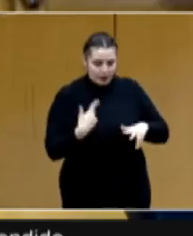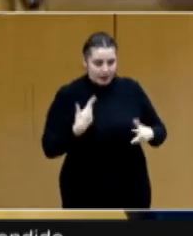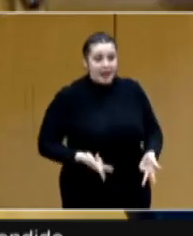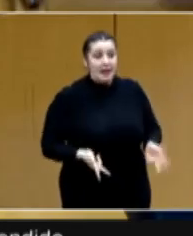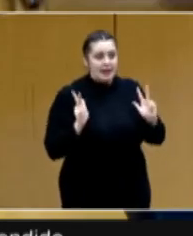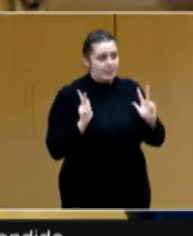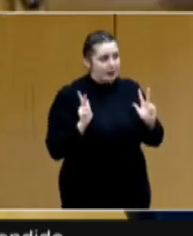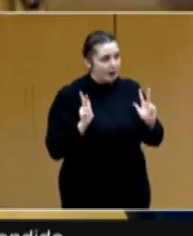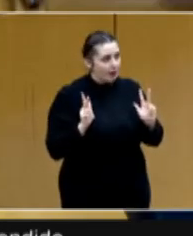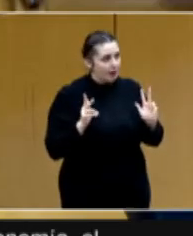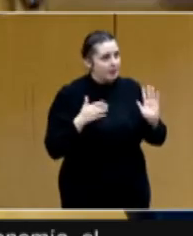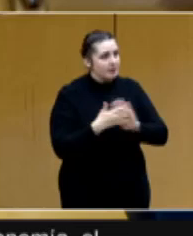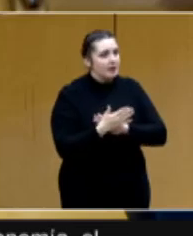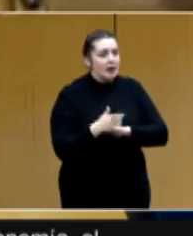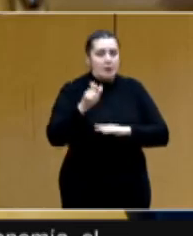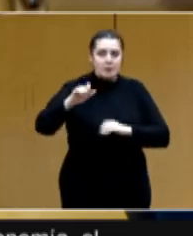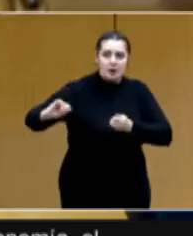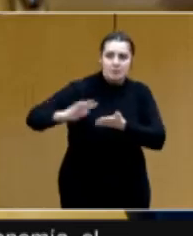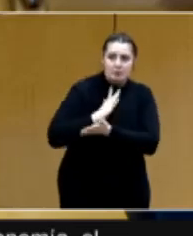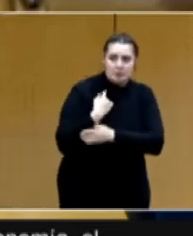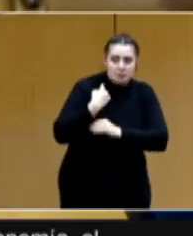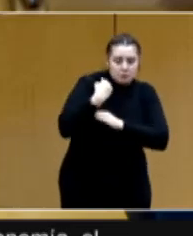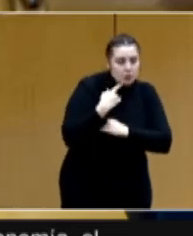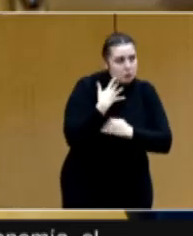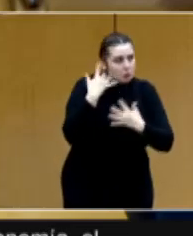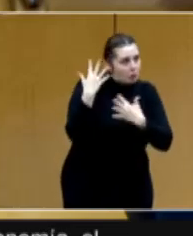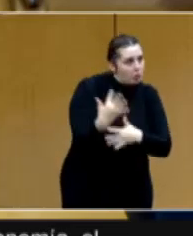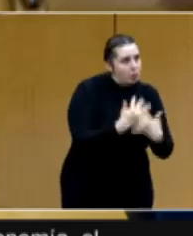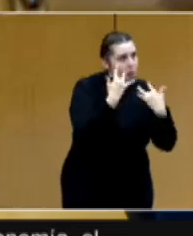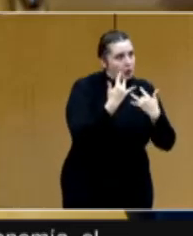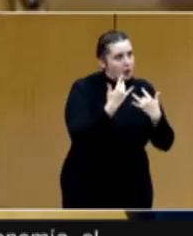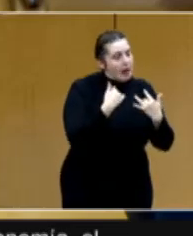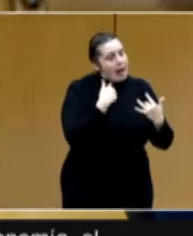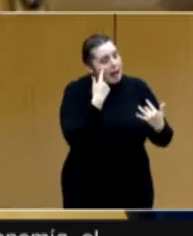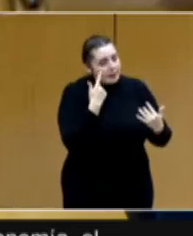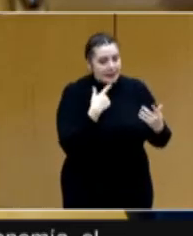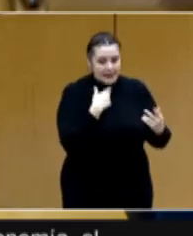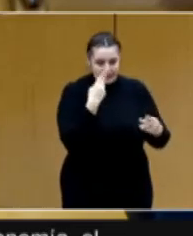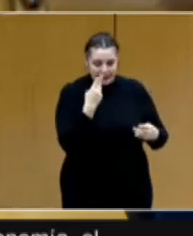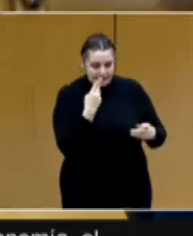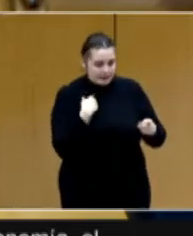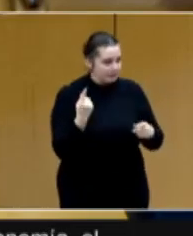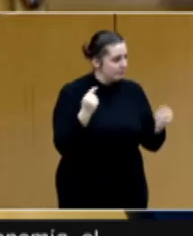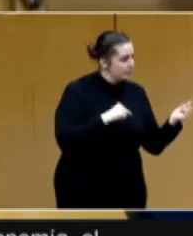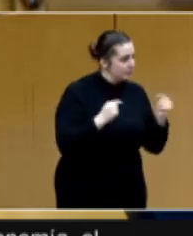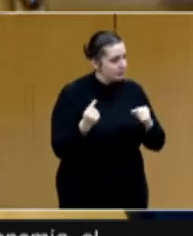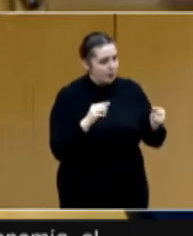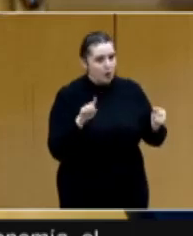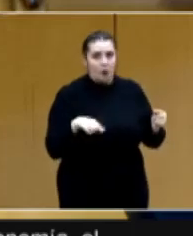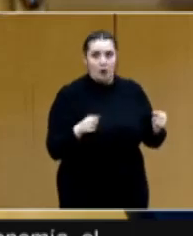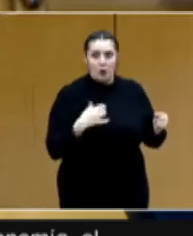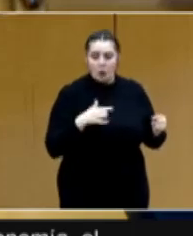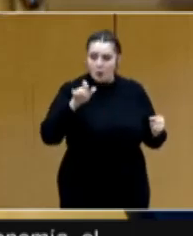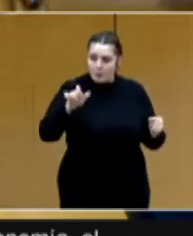no sea sujeta una influencia de vida que no esté sometida a un conflicto de interés que realmente se garantice que la voluntad de aquella persona es cierta y